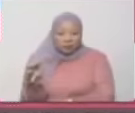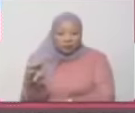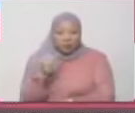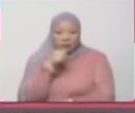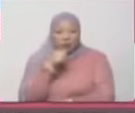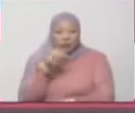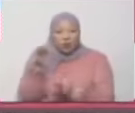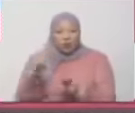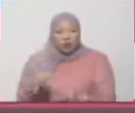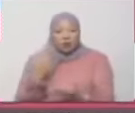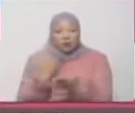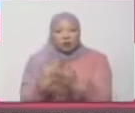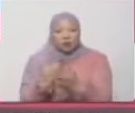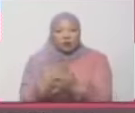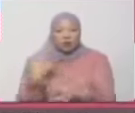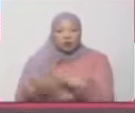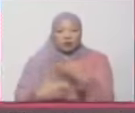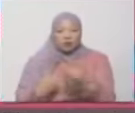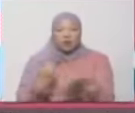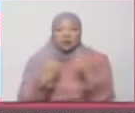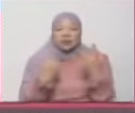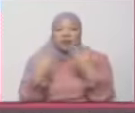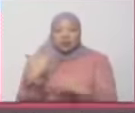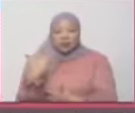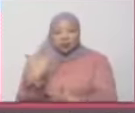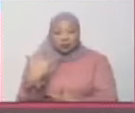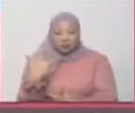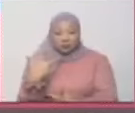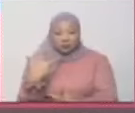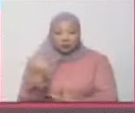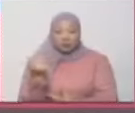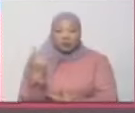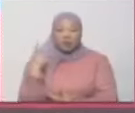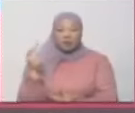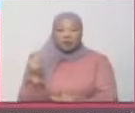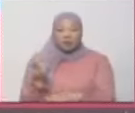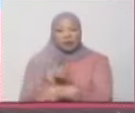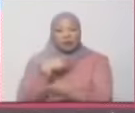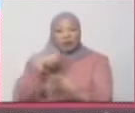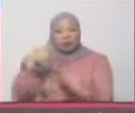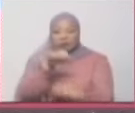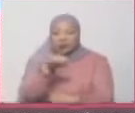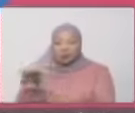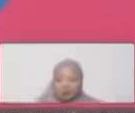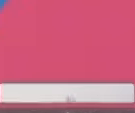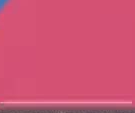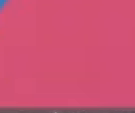suerte. Programa 63. Vamos a ver, semana presidencial, adelante.